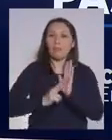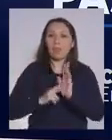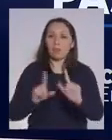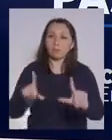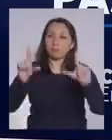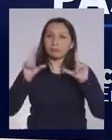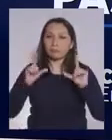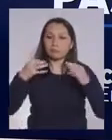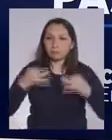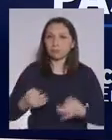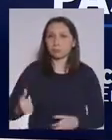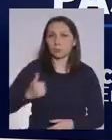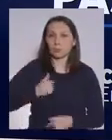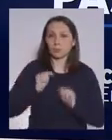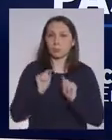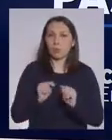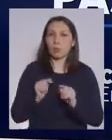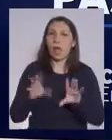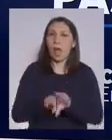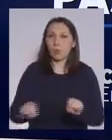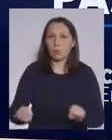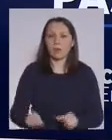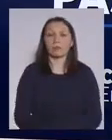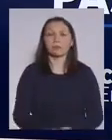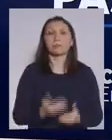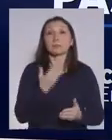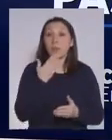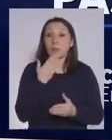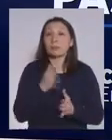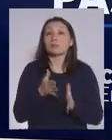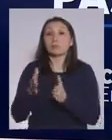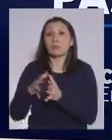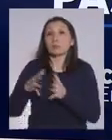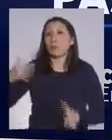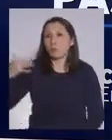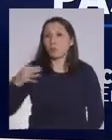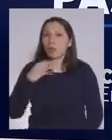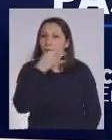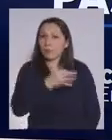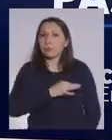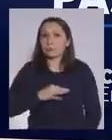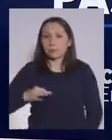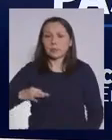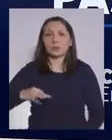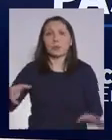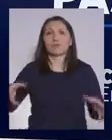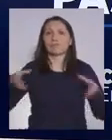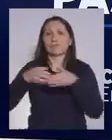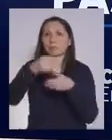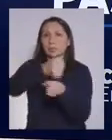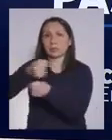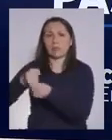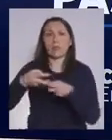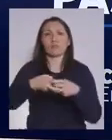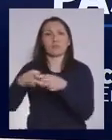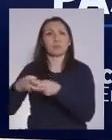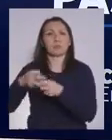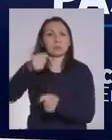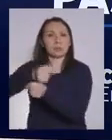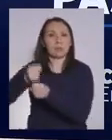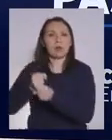para efectos de llegar a estos acuerdos también resulta muy importante ministro el rol de los sindicatos el rol de los